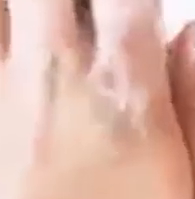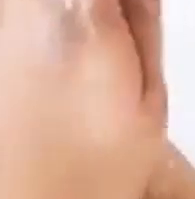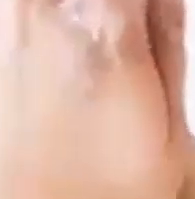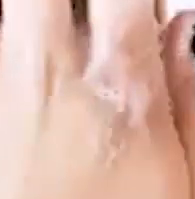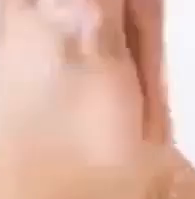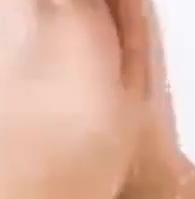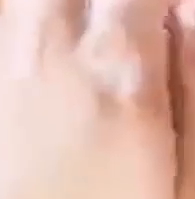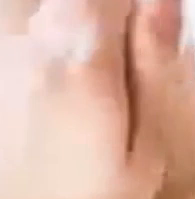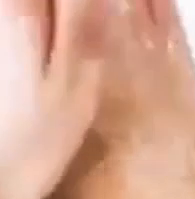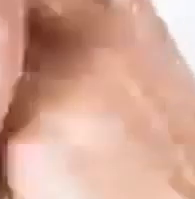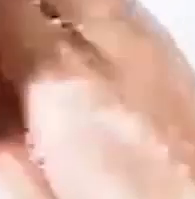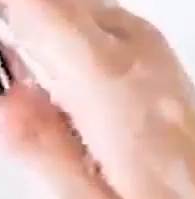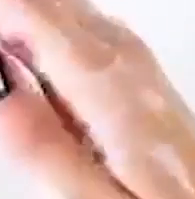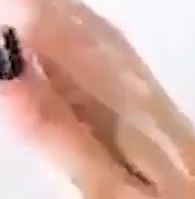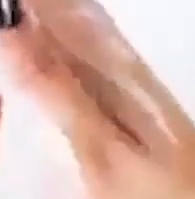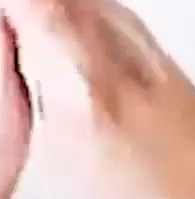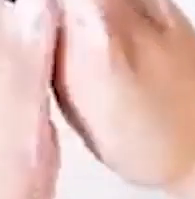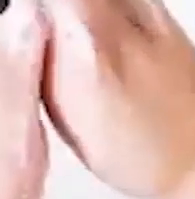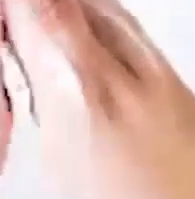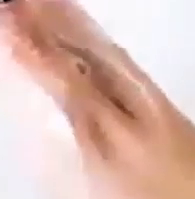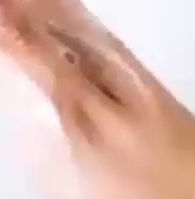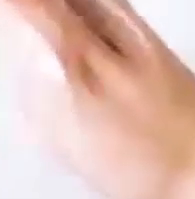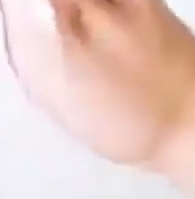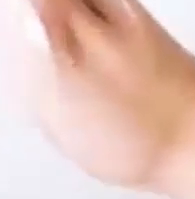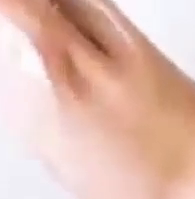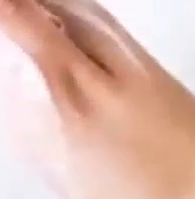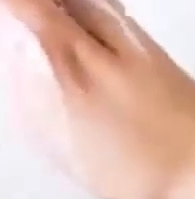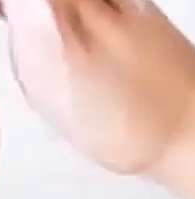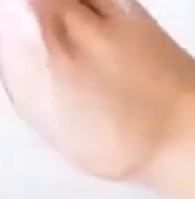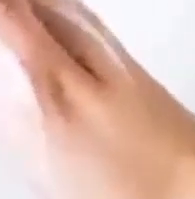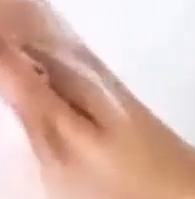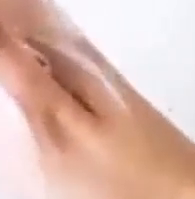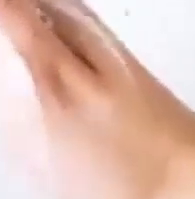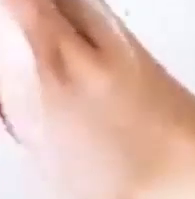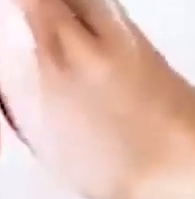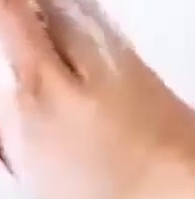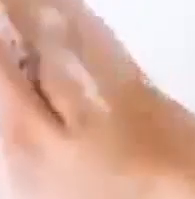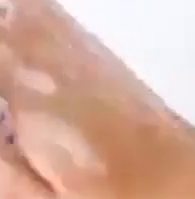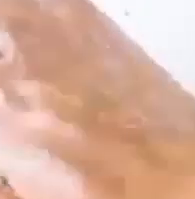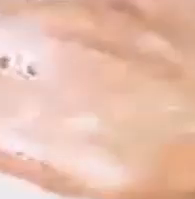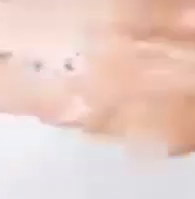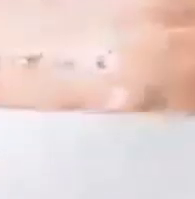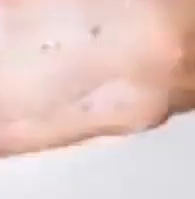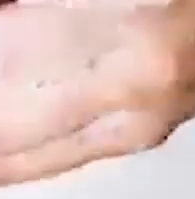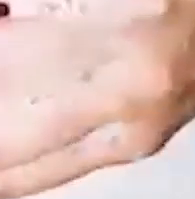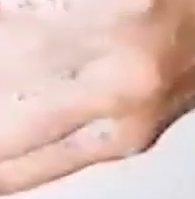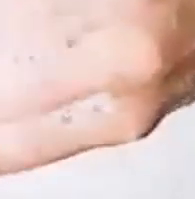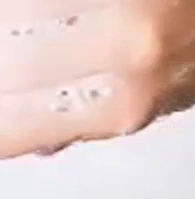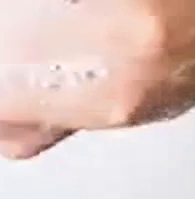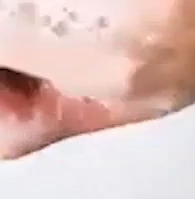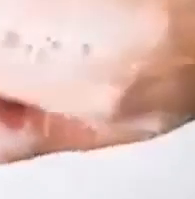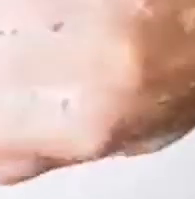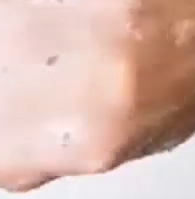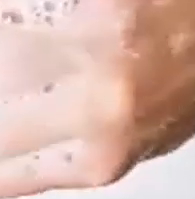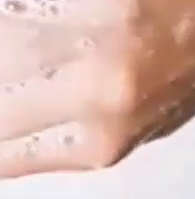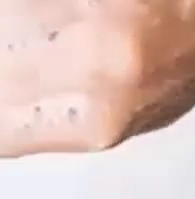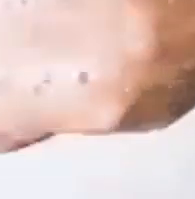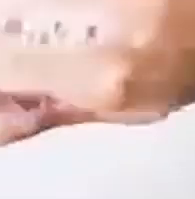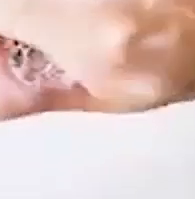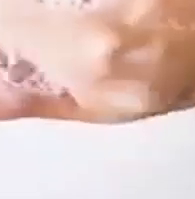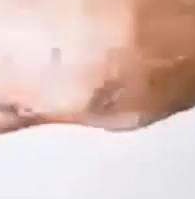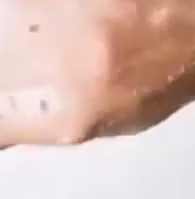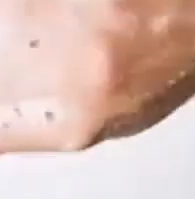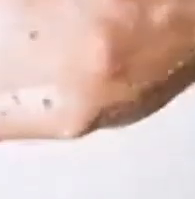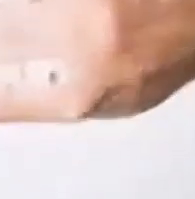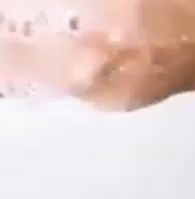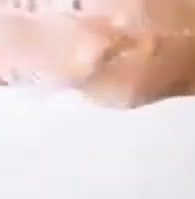la mano izquierda y viceversa. Frótese la palma de la mano entre sí con los dedos entrelazados. Frótese el dorso de los dedos de la mano